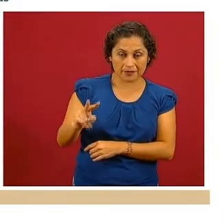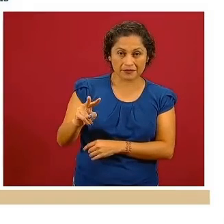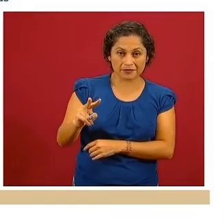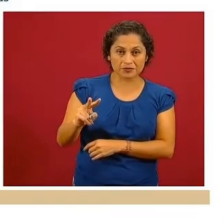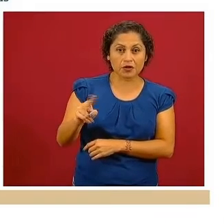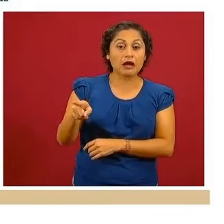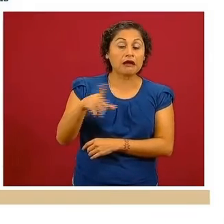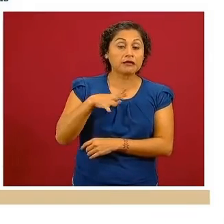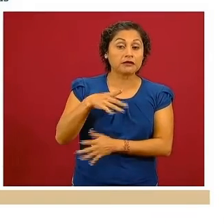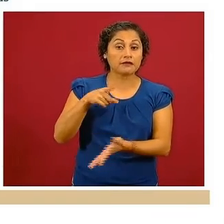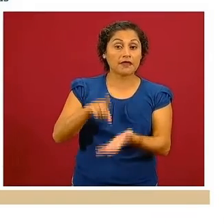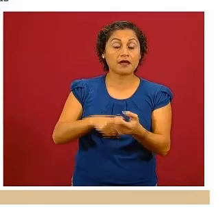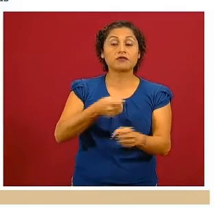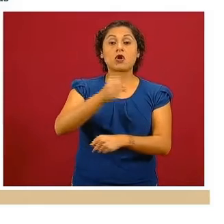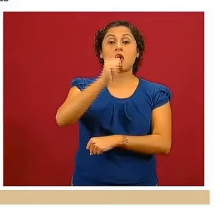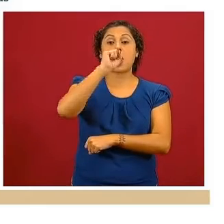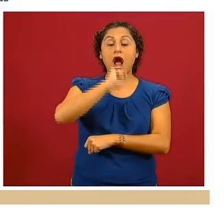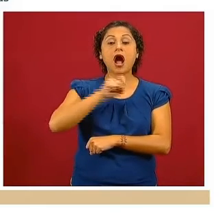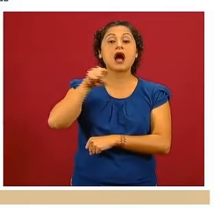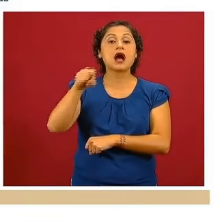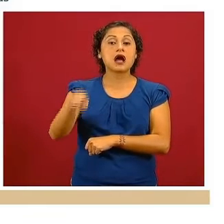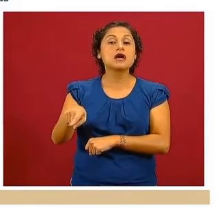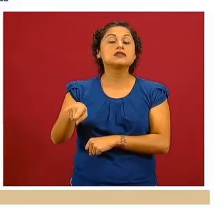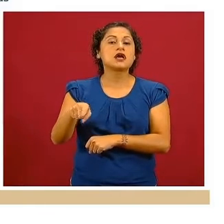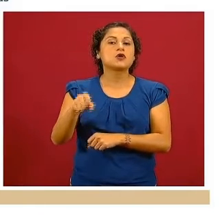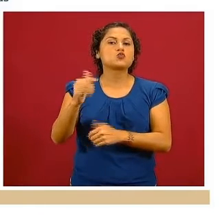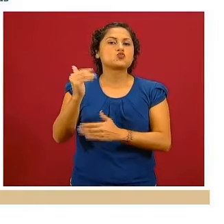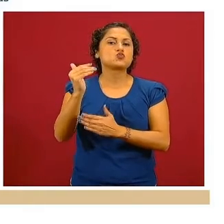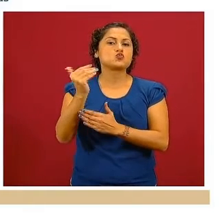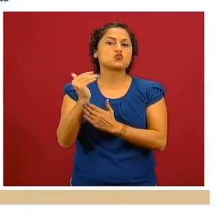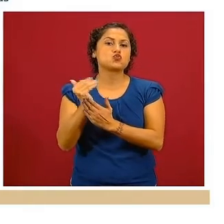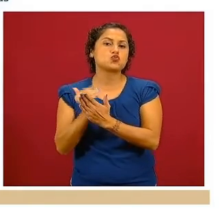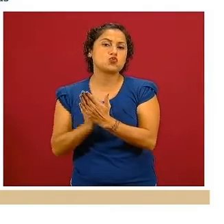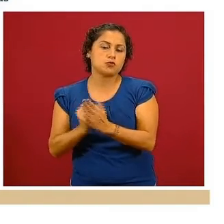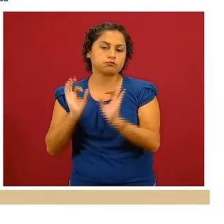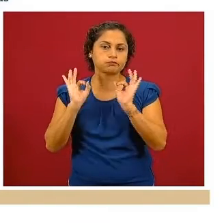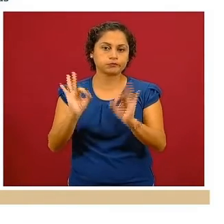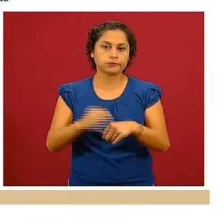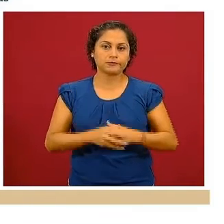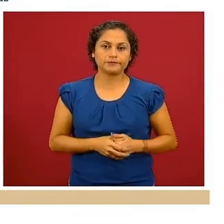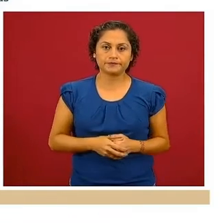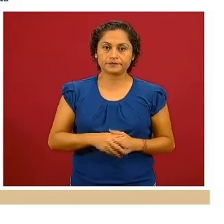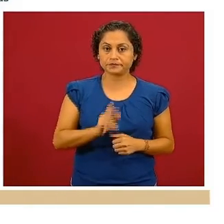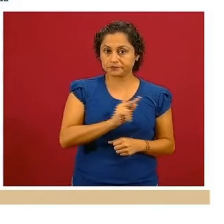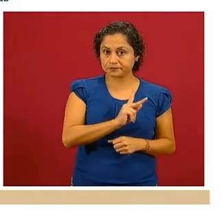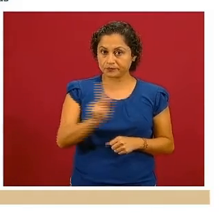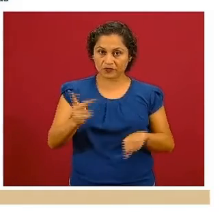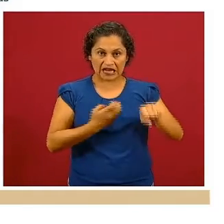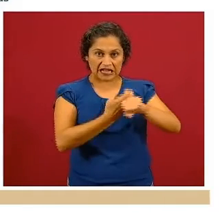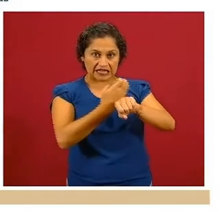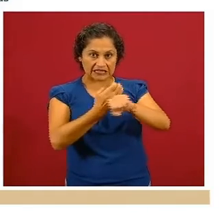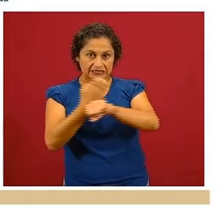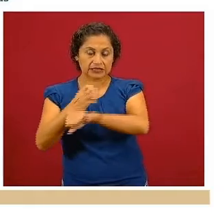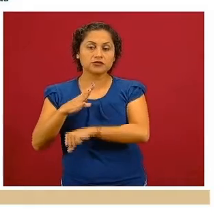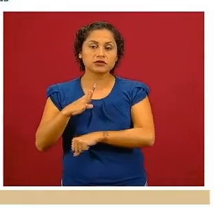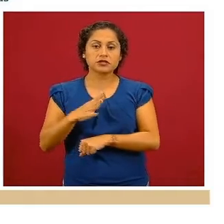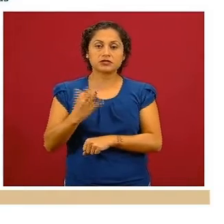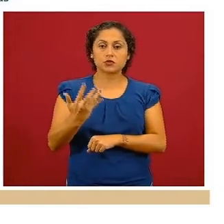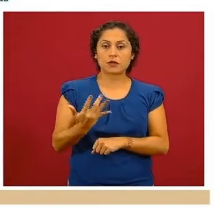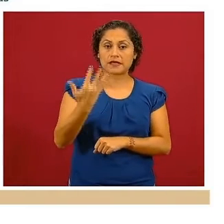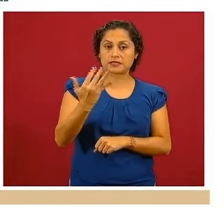ventilador también ha disminuido de manera importante en las últimas semanas, y aquí todos los estados tienen al menos